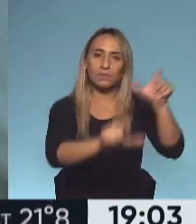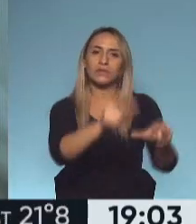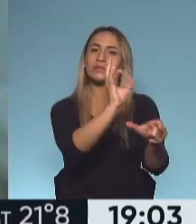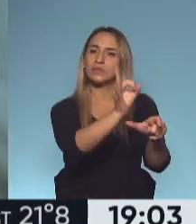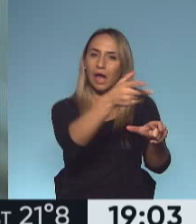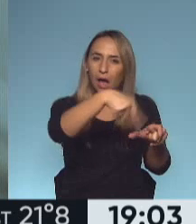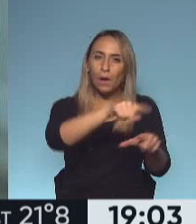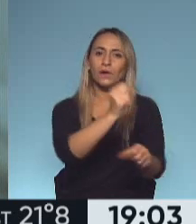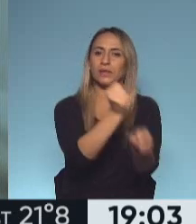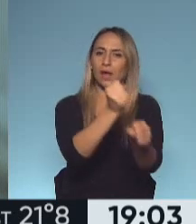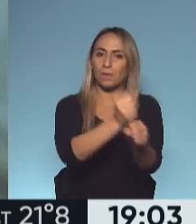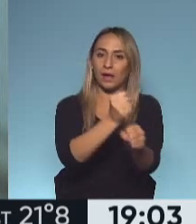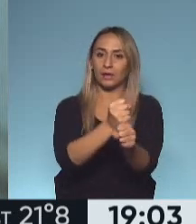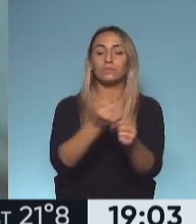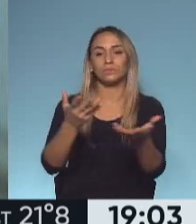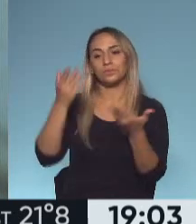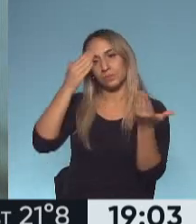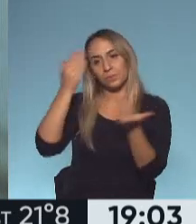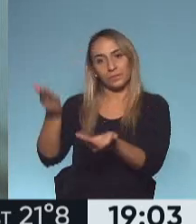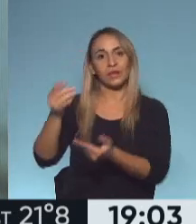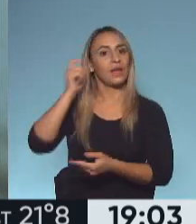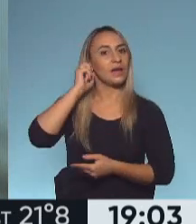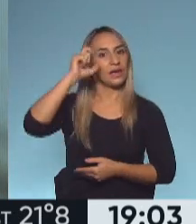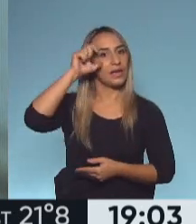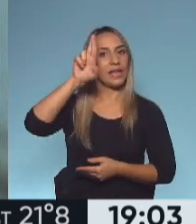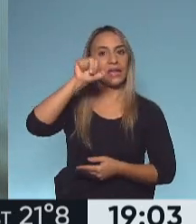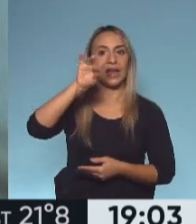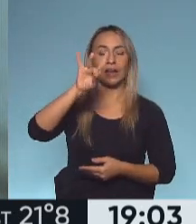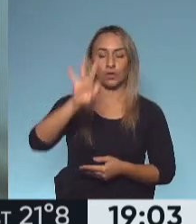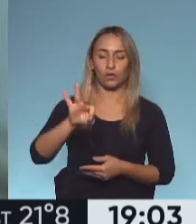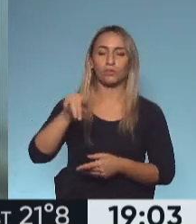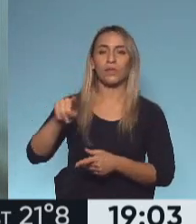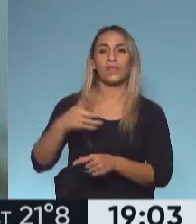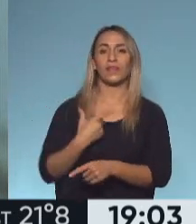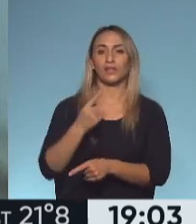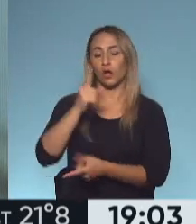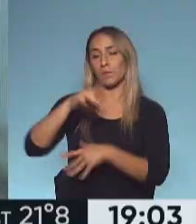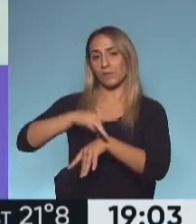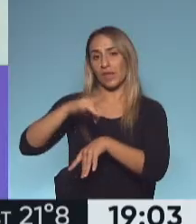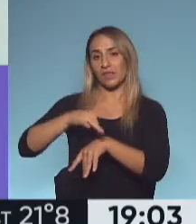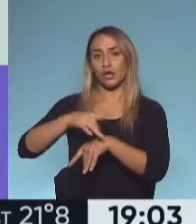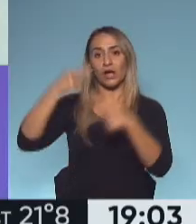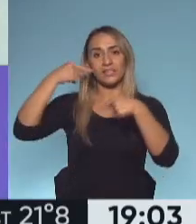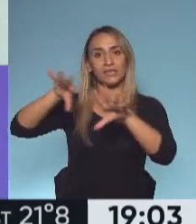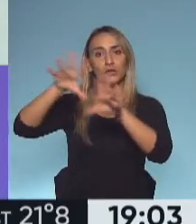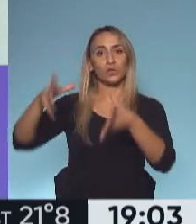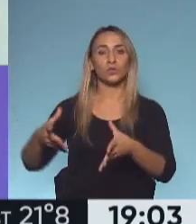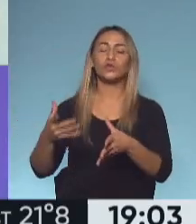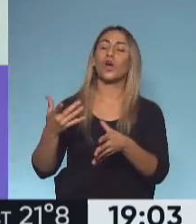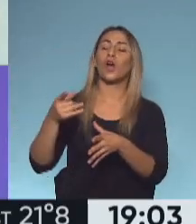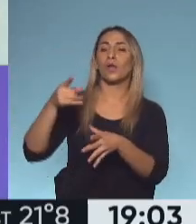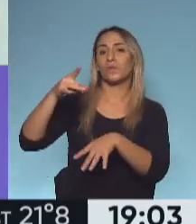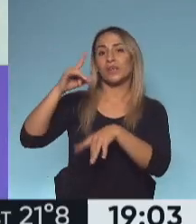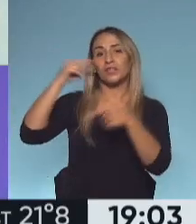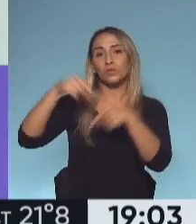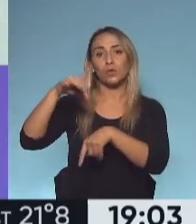la enfermedad. Voy a saludar a Gerardo Bosovich, director médico en el Instituto Argentino de Diagnóstico y Tratamiento. ¿Cómo está, doctor? Muchas gracias